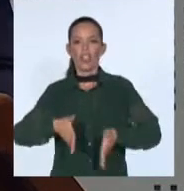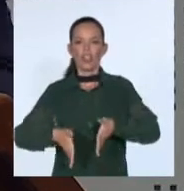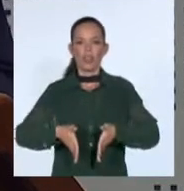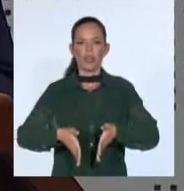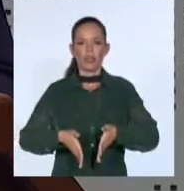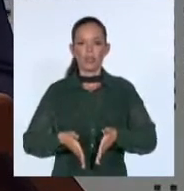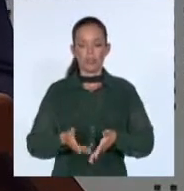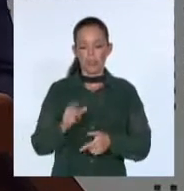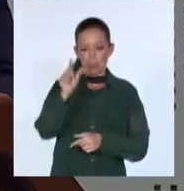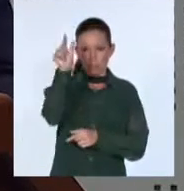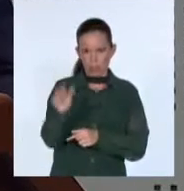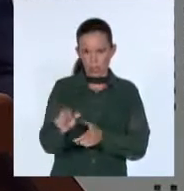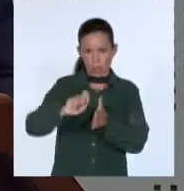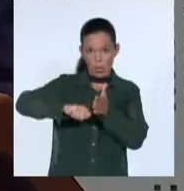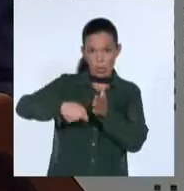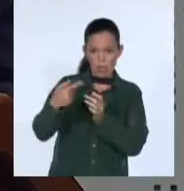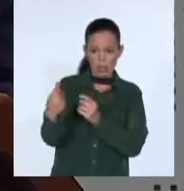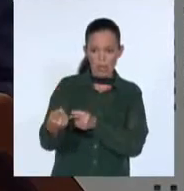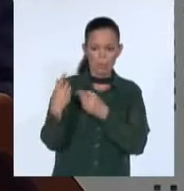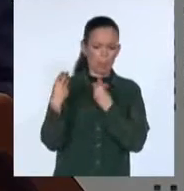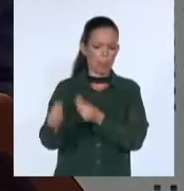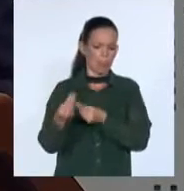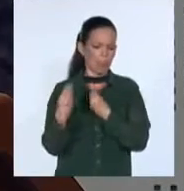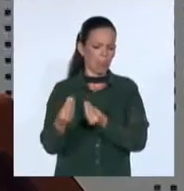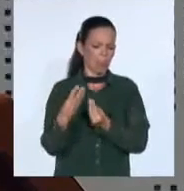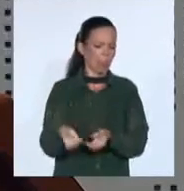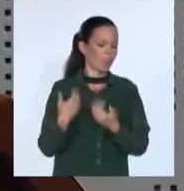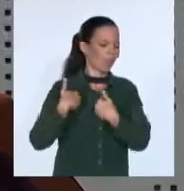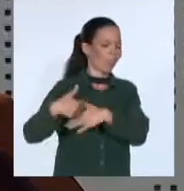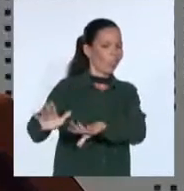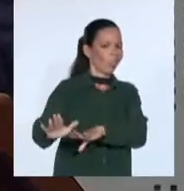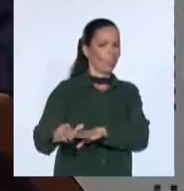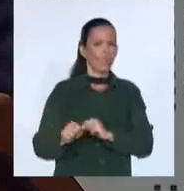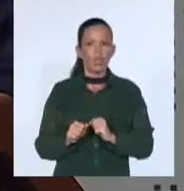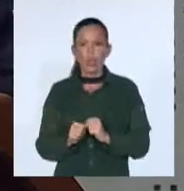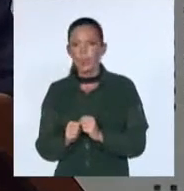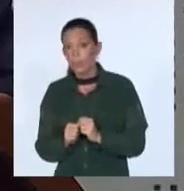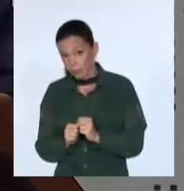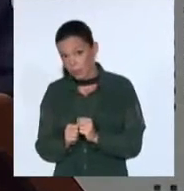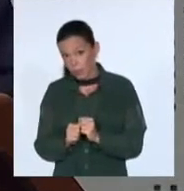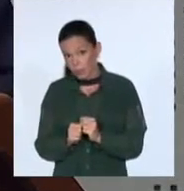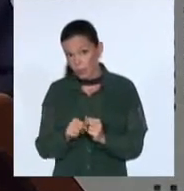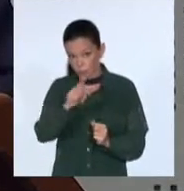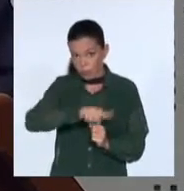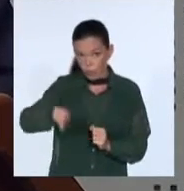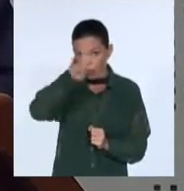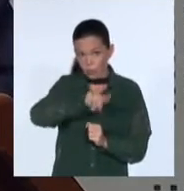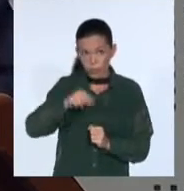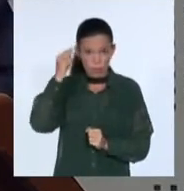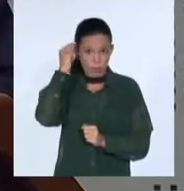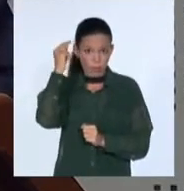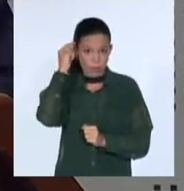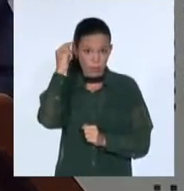¿Cuál es la respuesta que vamos a tener nosotros preparados para hacer frente a esa nueva realidad?